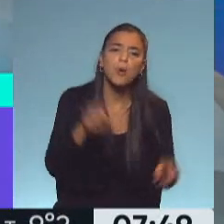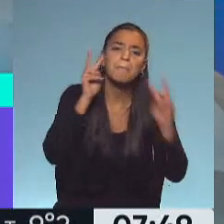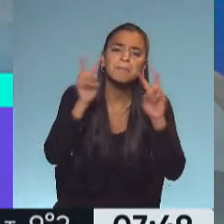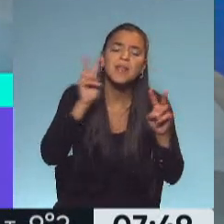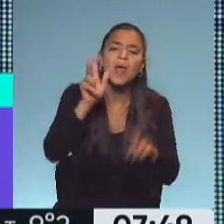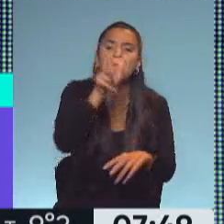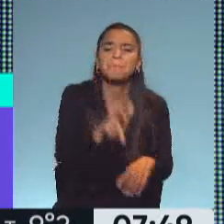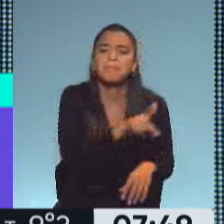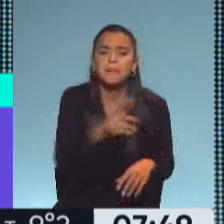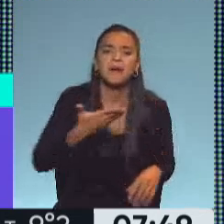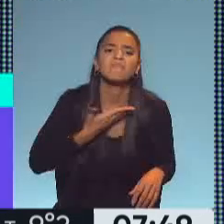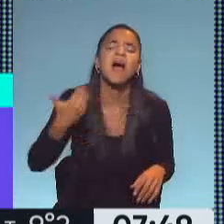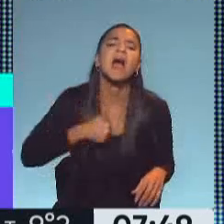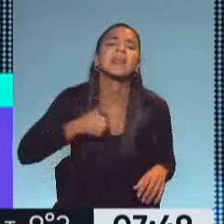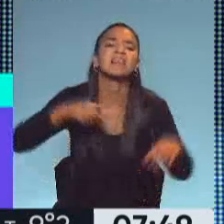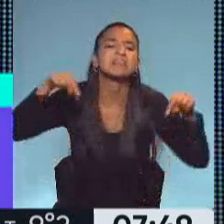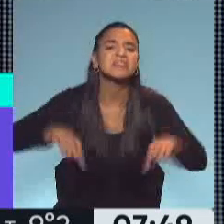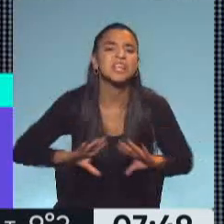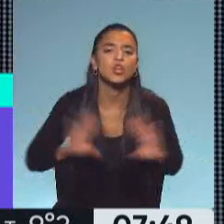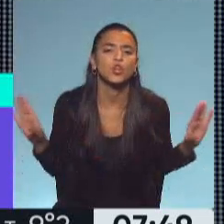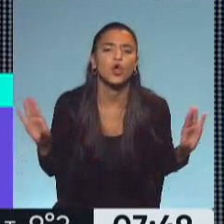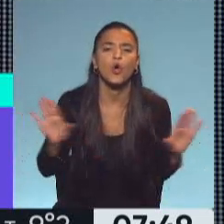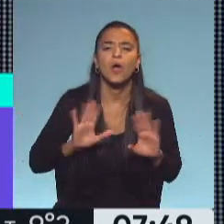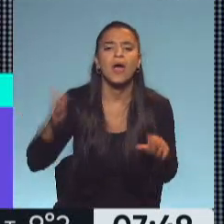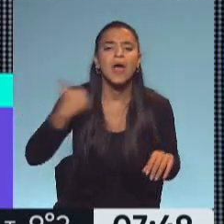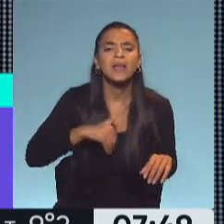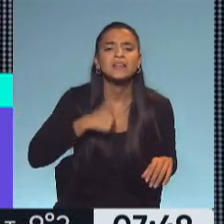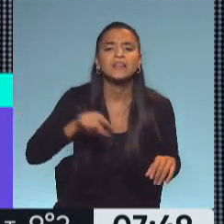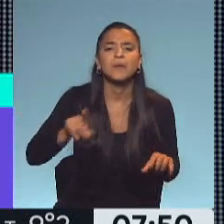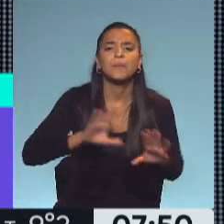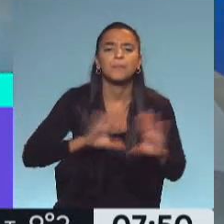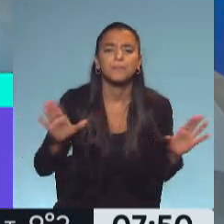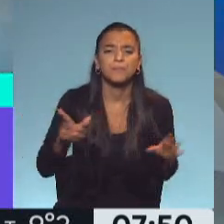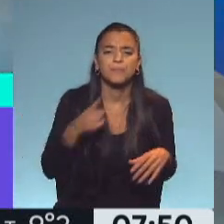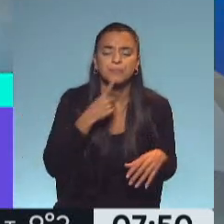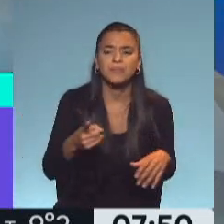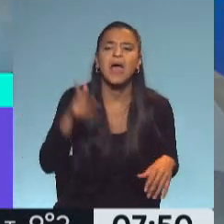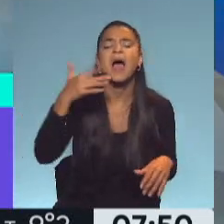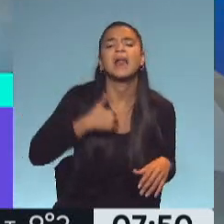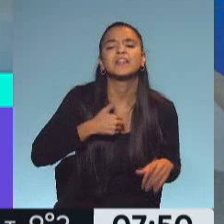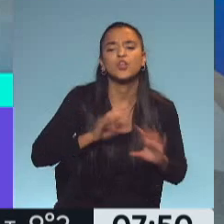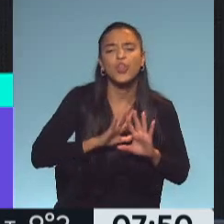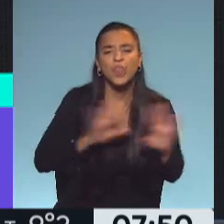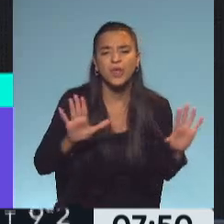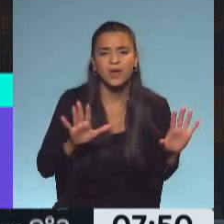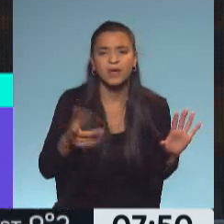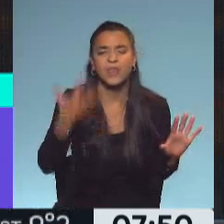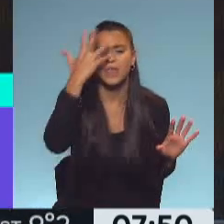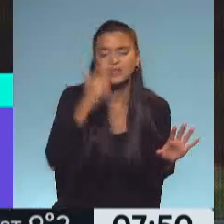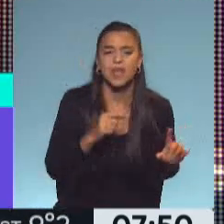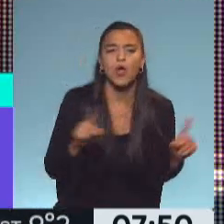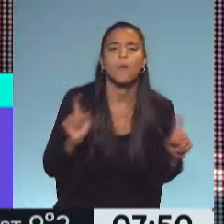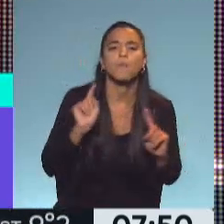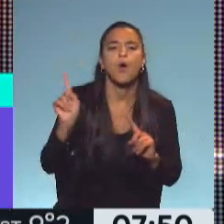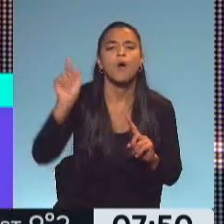del Papa Francisco argentino. El Papa dejó de ser argentino en el momento, no digo que dejó de ser argentino, no deja de ser de San Lorenzo